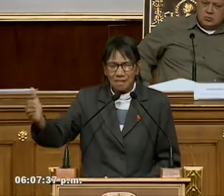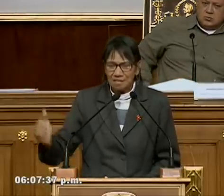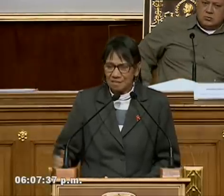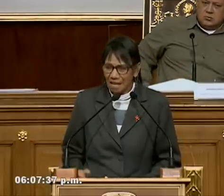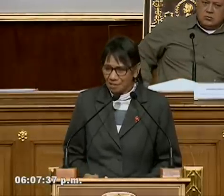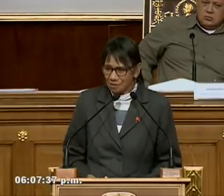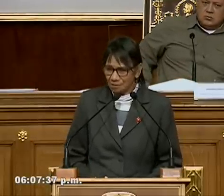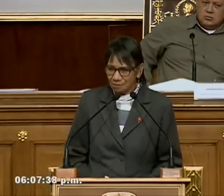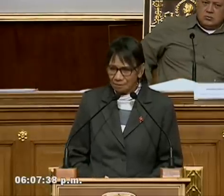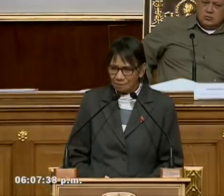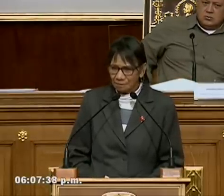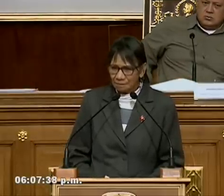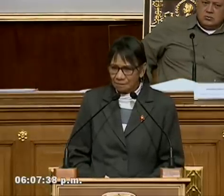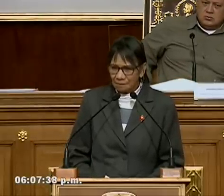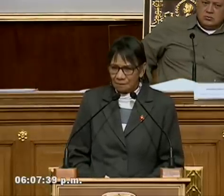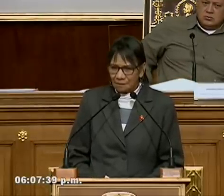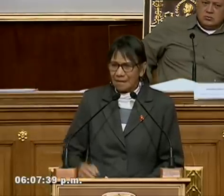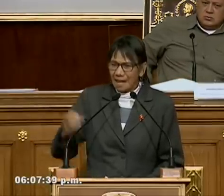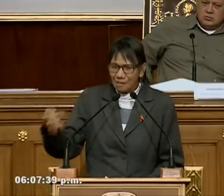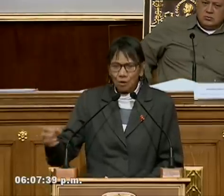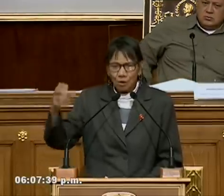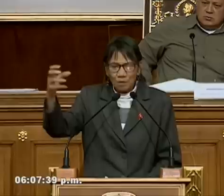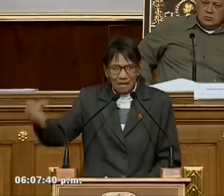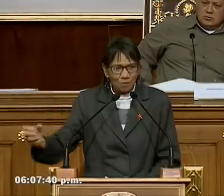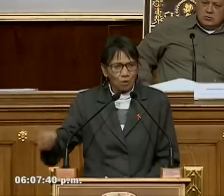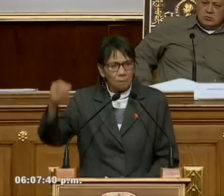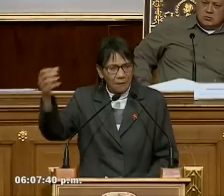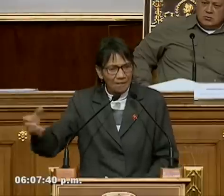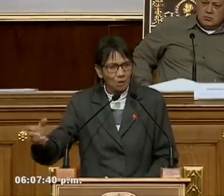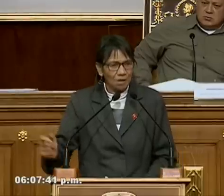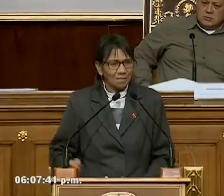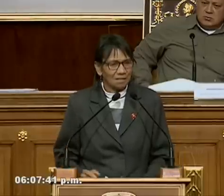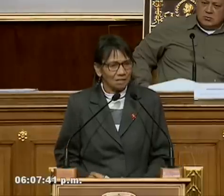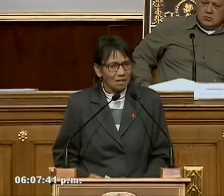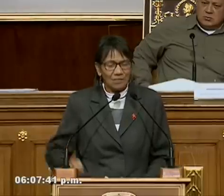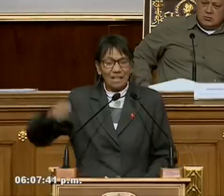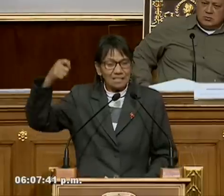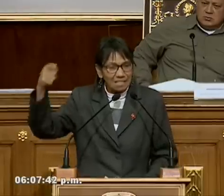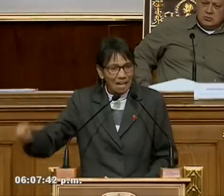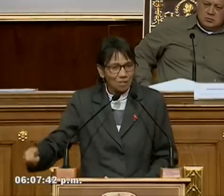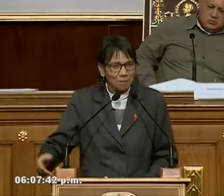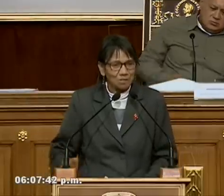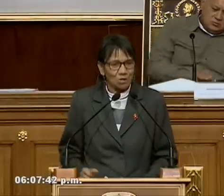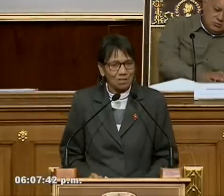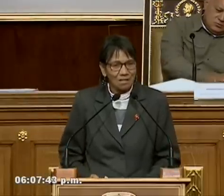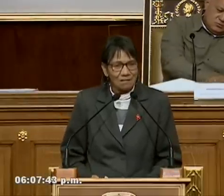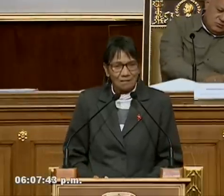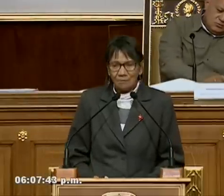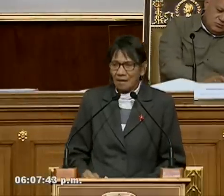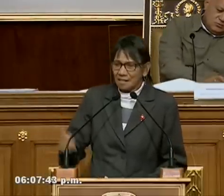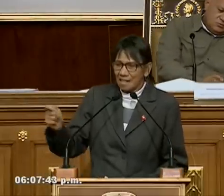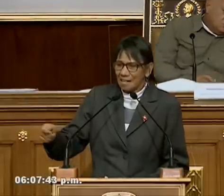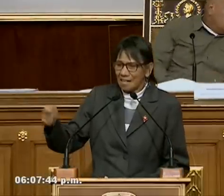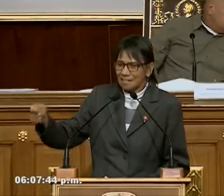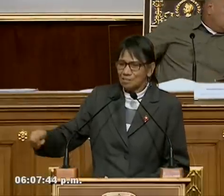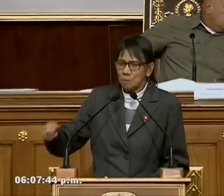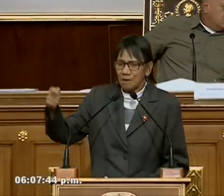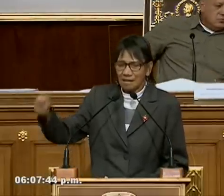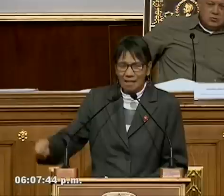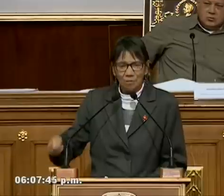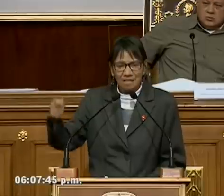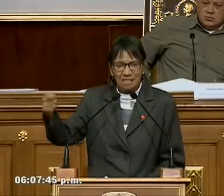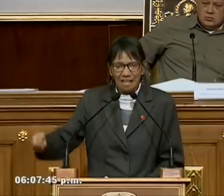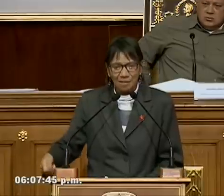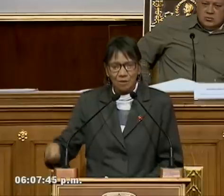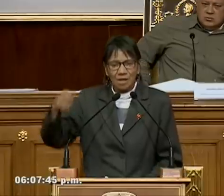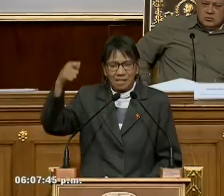militares mercenarios, creando gobierno, comprando gente, financiando personas para crear ejércitos